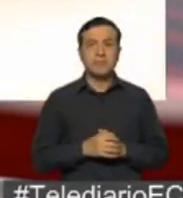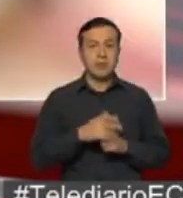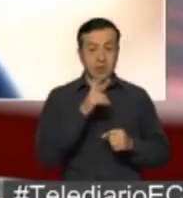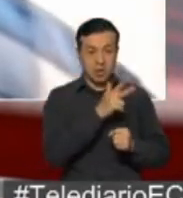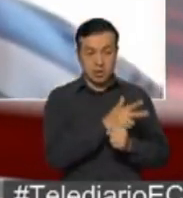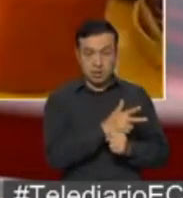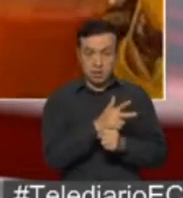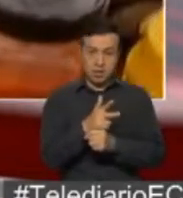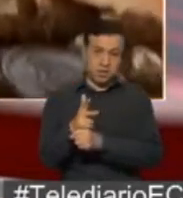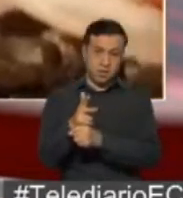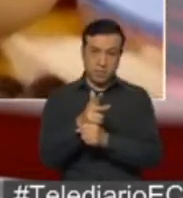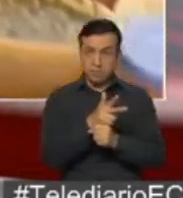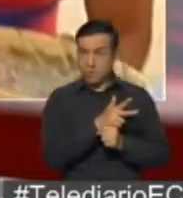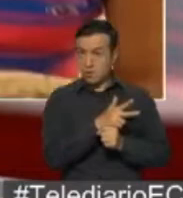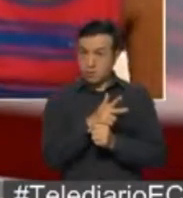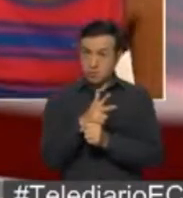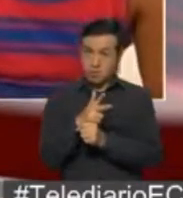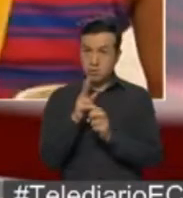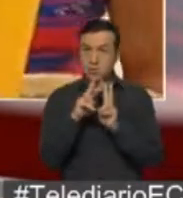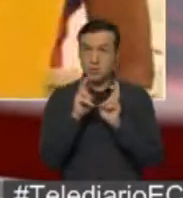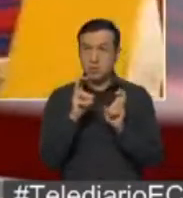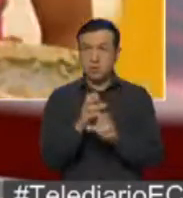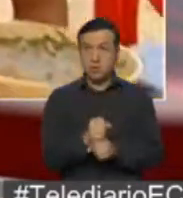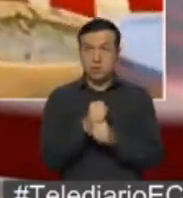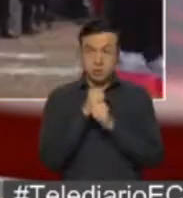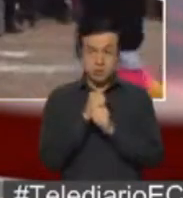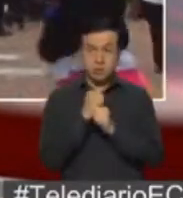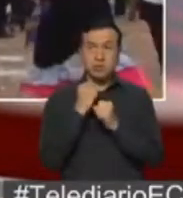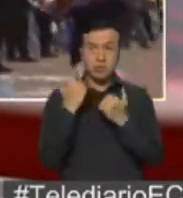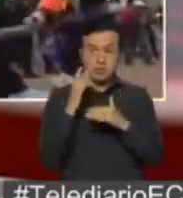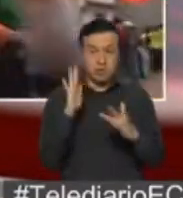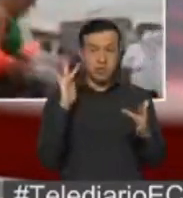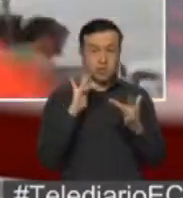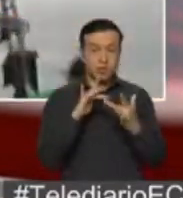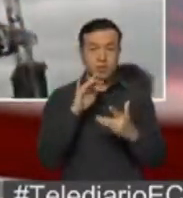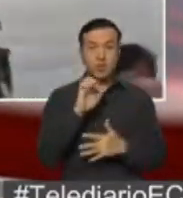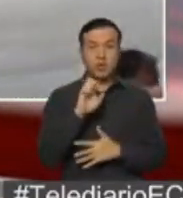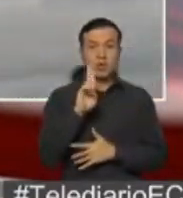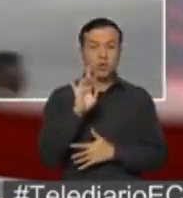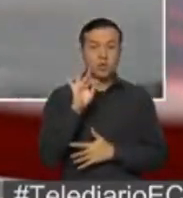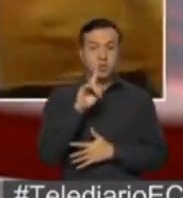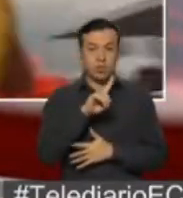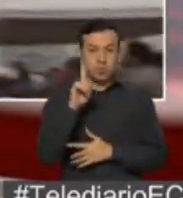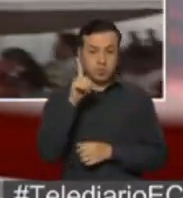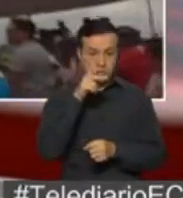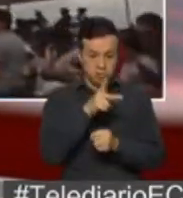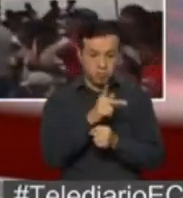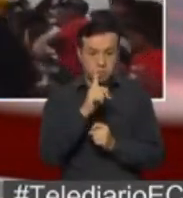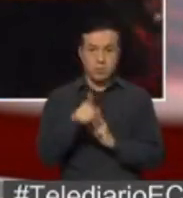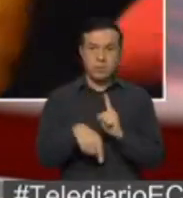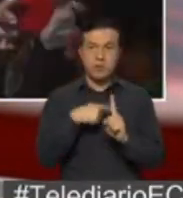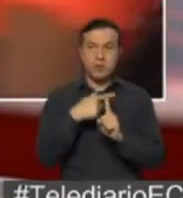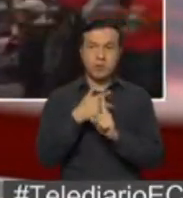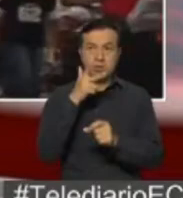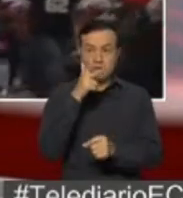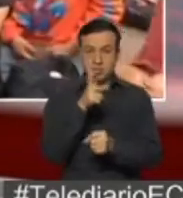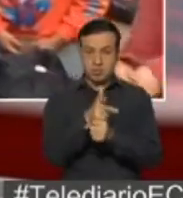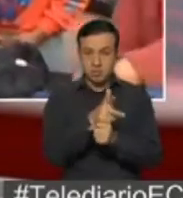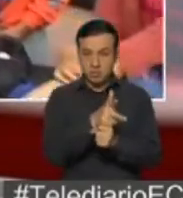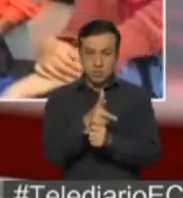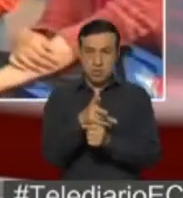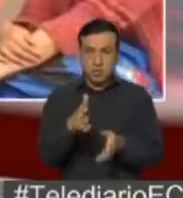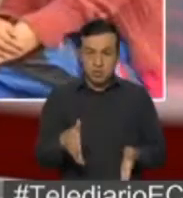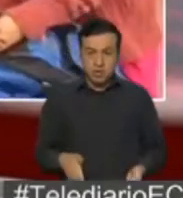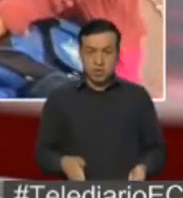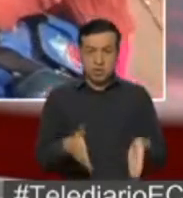cámaras. Se incluye un tema de seguridad ciudadana, estamos conectados con el EQ911, pero también tenemos cámaras que apuntan hacia las